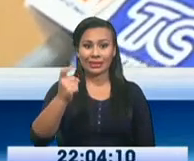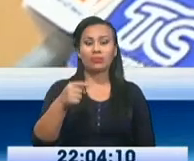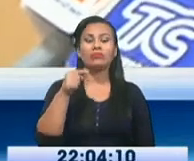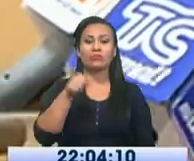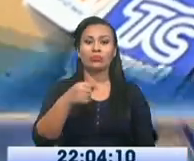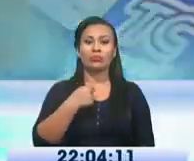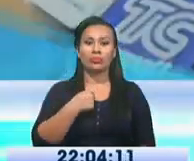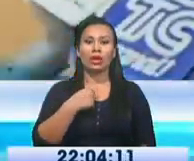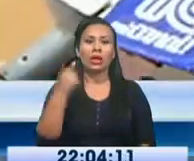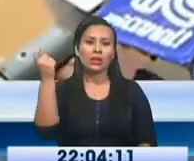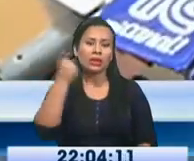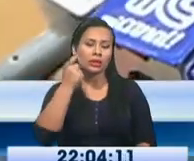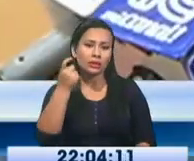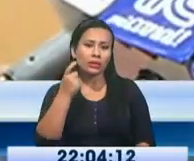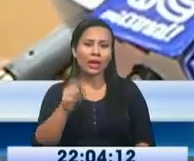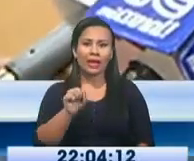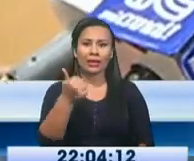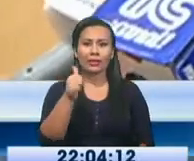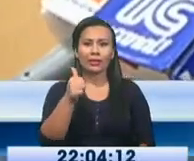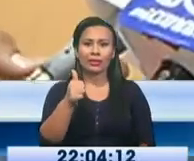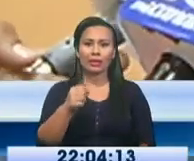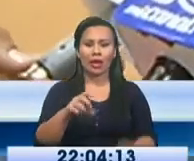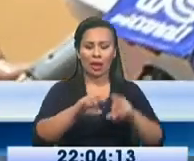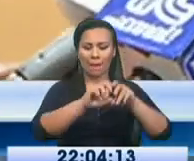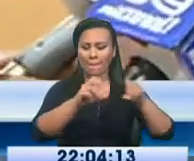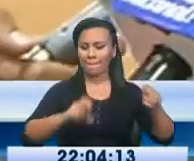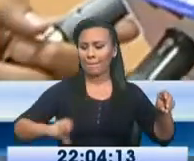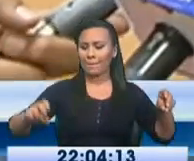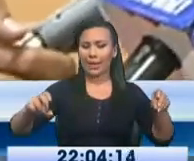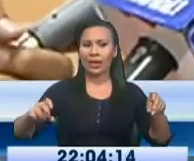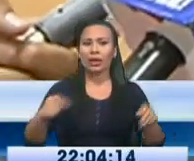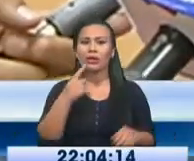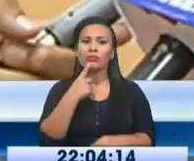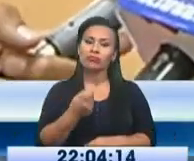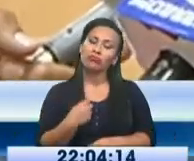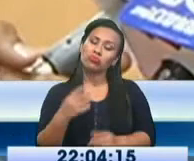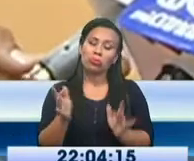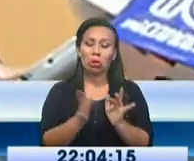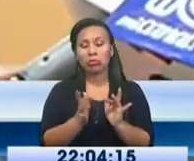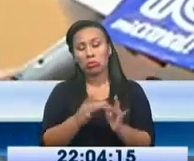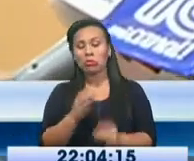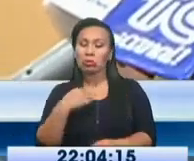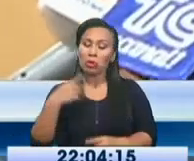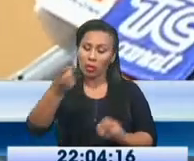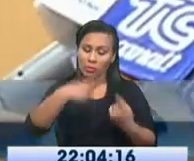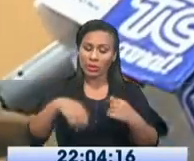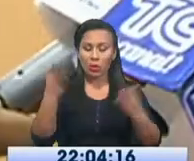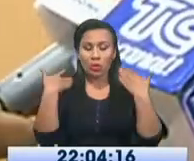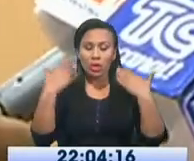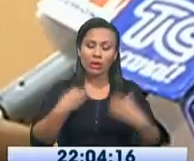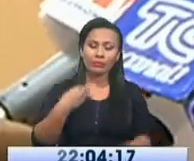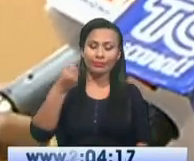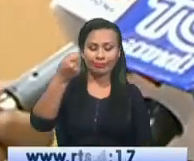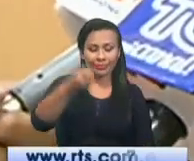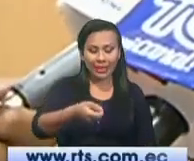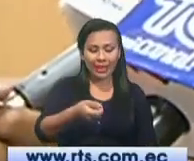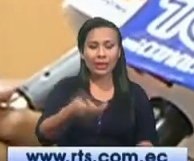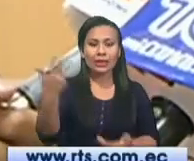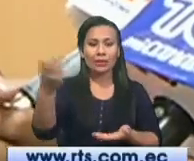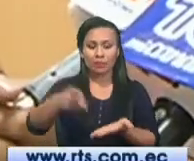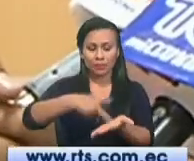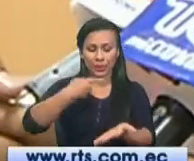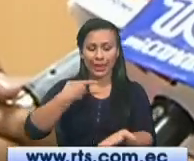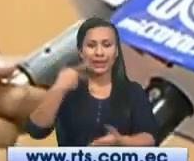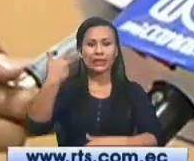noche que necesitaban 10 bultos de manguera LED. Hicimos el contacto, le vine a dejar aquí en Guayaquil y a sorpresa me entregaron entre comillas,